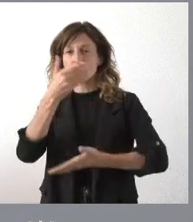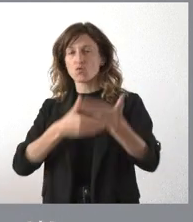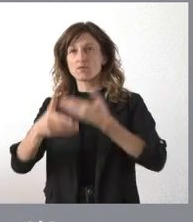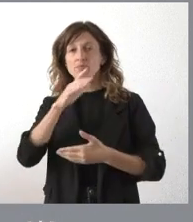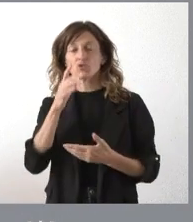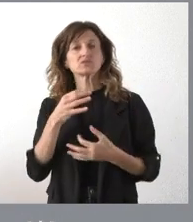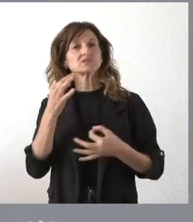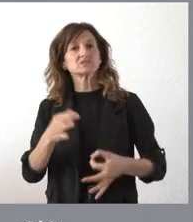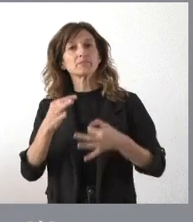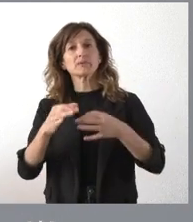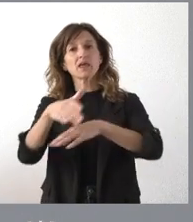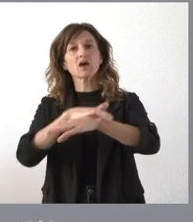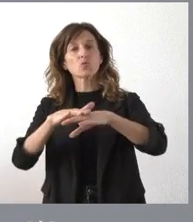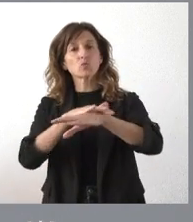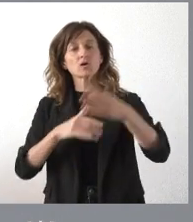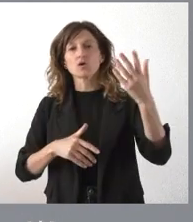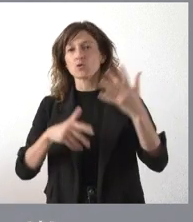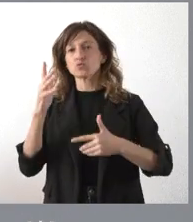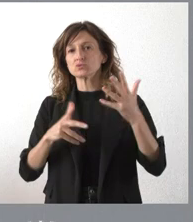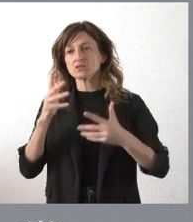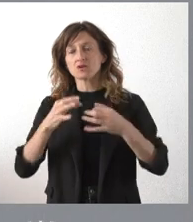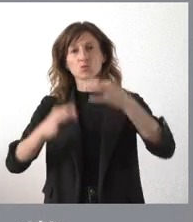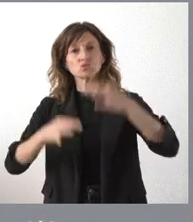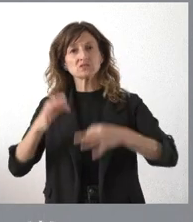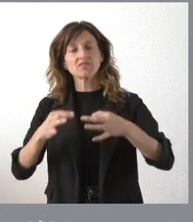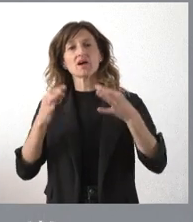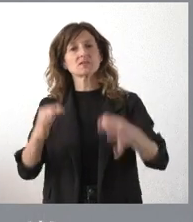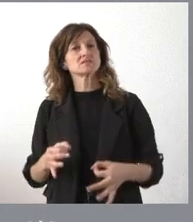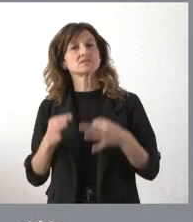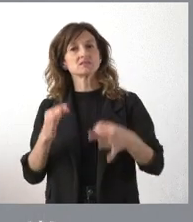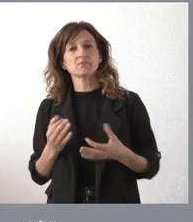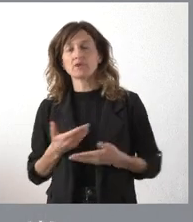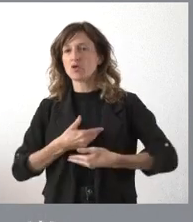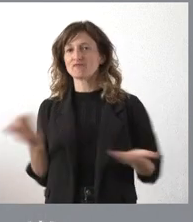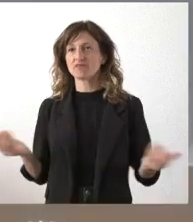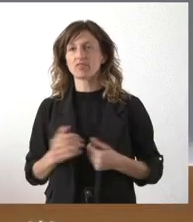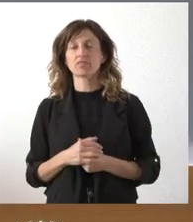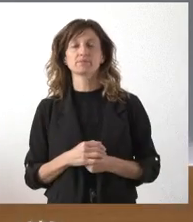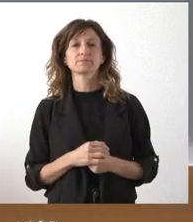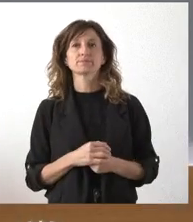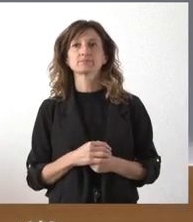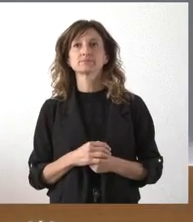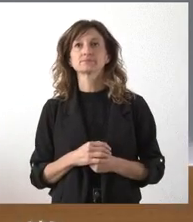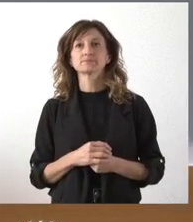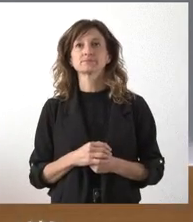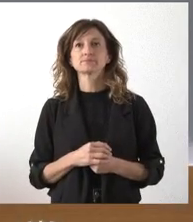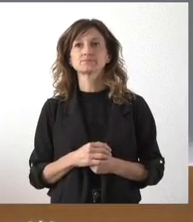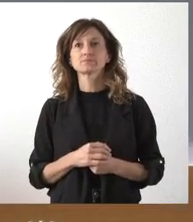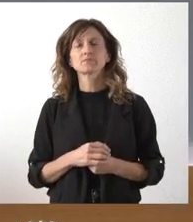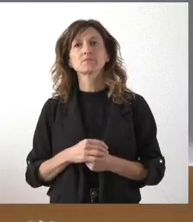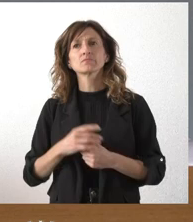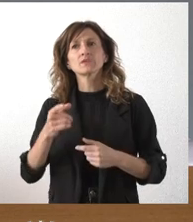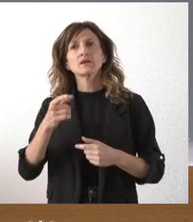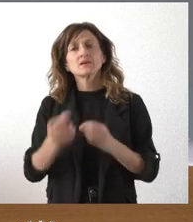que tenemos siempre la misión de Justicia de los procedimientos que seguimos desde el punto de vista administrativo en otras ediciones ha sacado esa orden